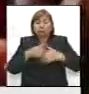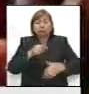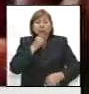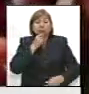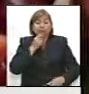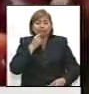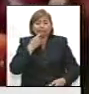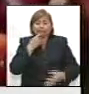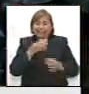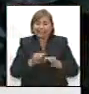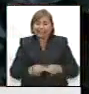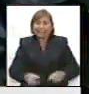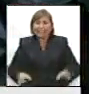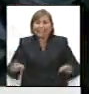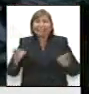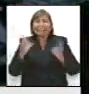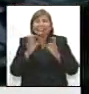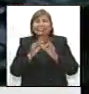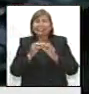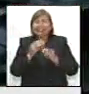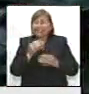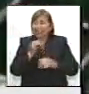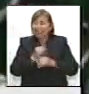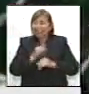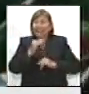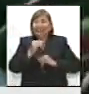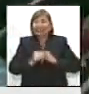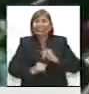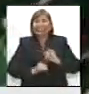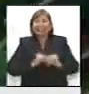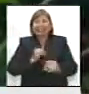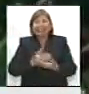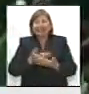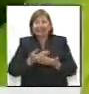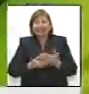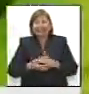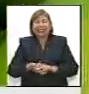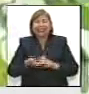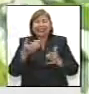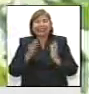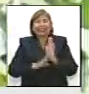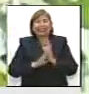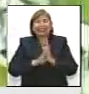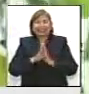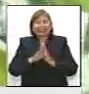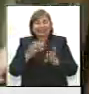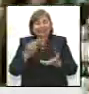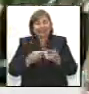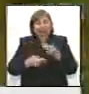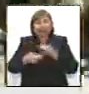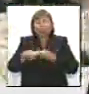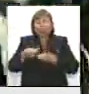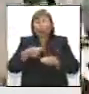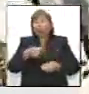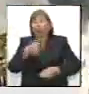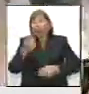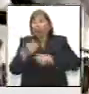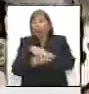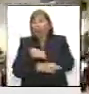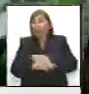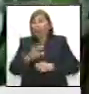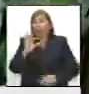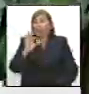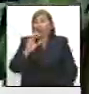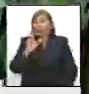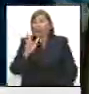destacó la importancia de los tratados internacionales suscritos por el Perú en el crecimiento de nuestras exportaciones entre el año